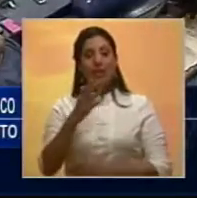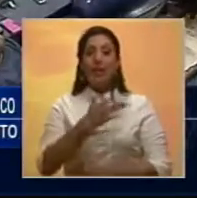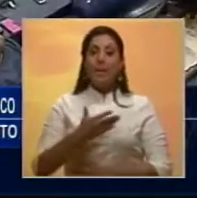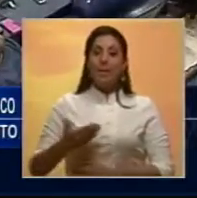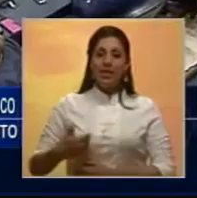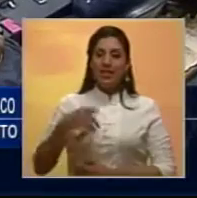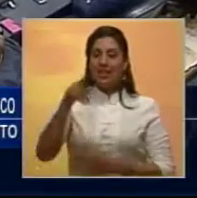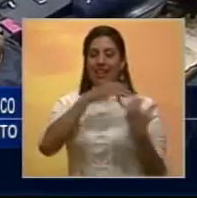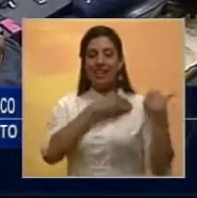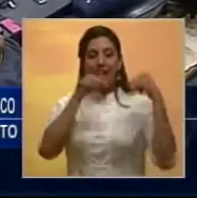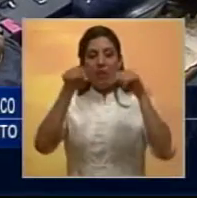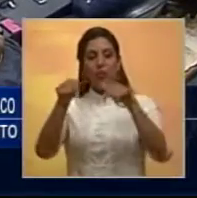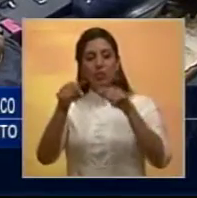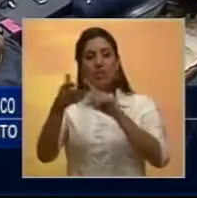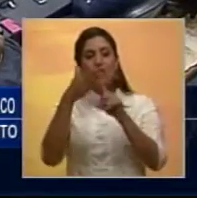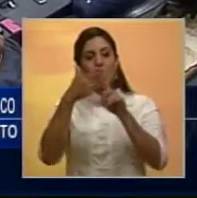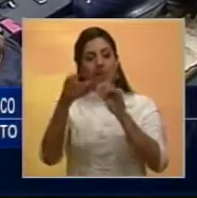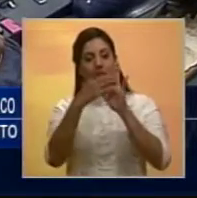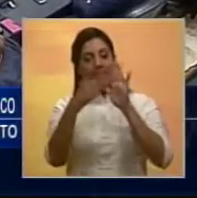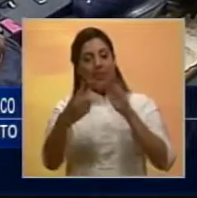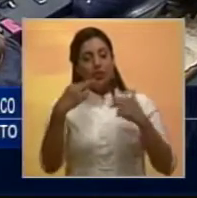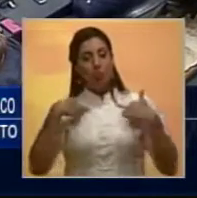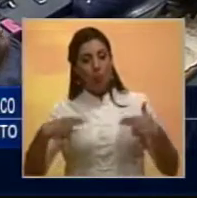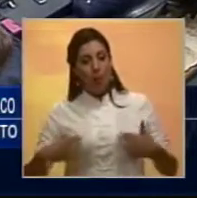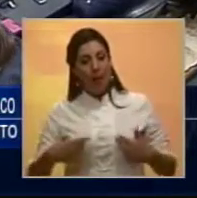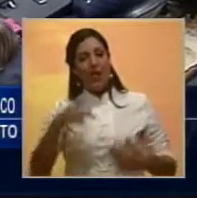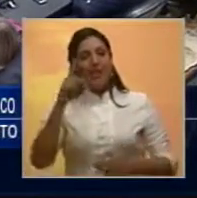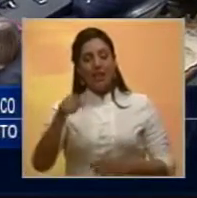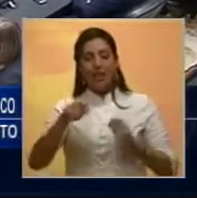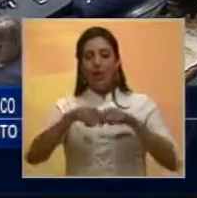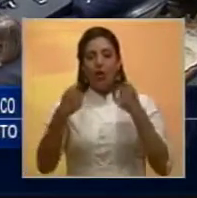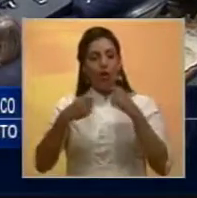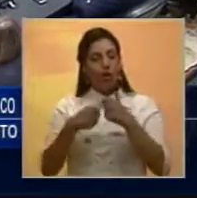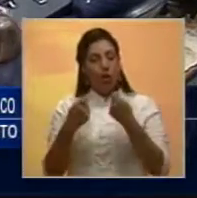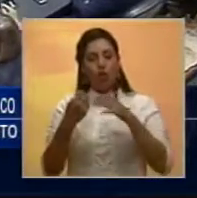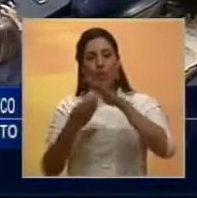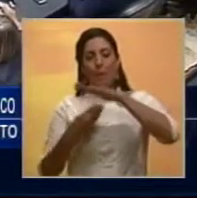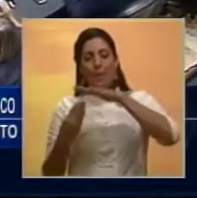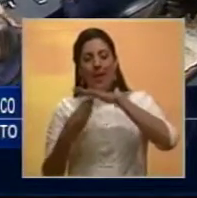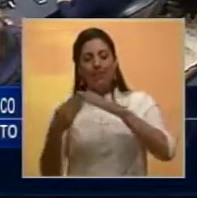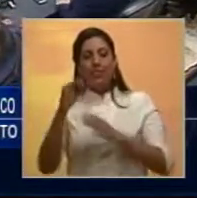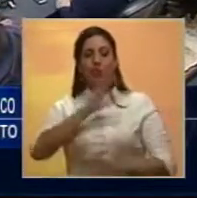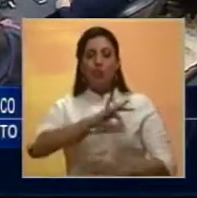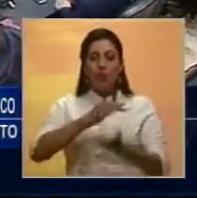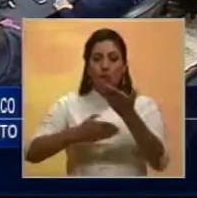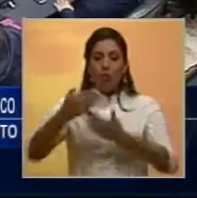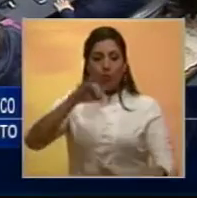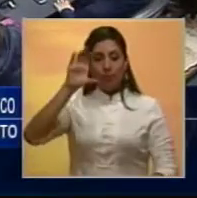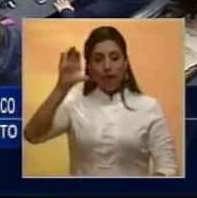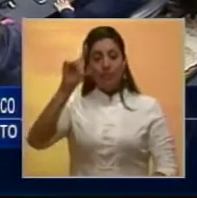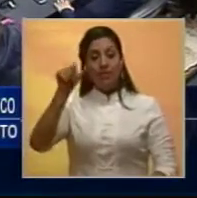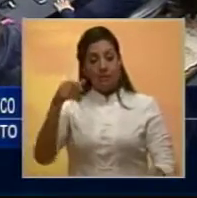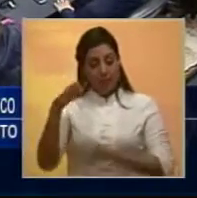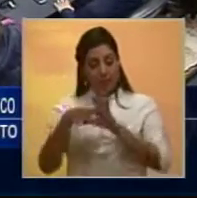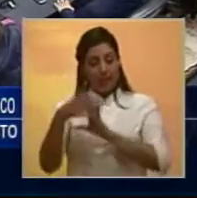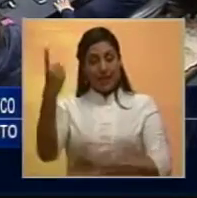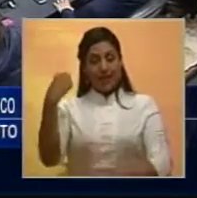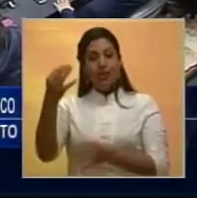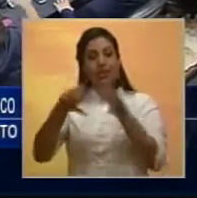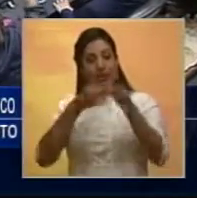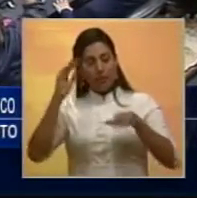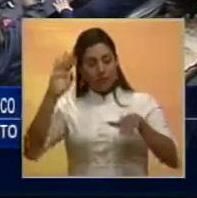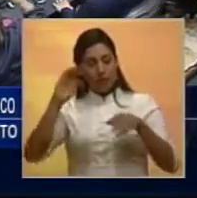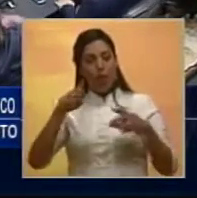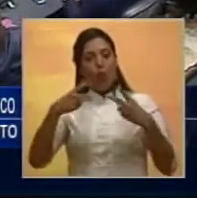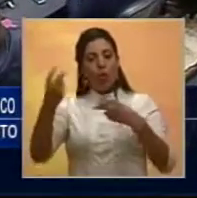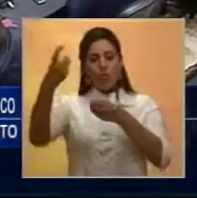presidente como responsable de la violación de los derechos humanos y la devastación de las bases económicas y sociales del país. También este martes el Parlamento juramentó